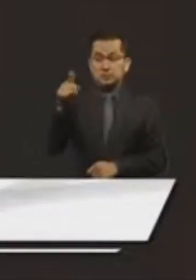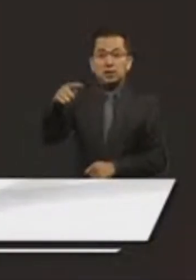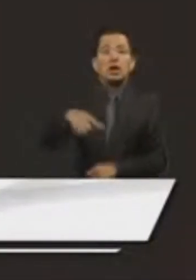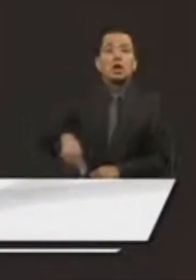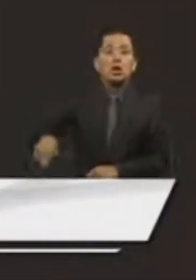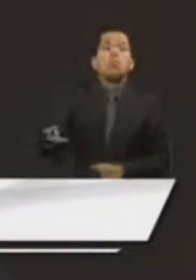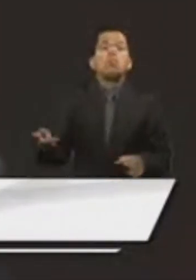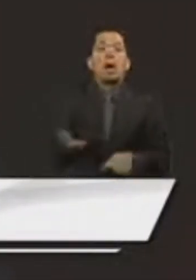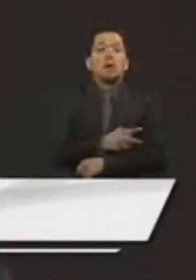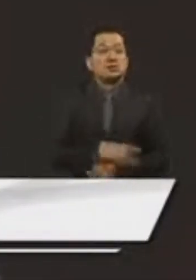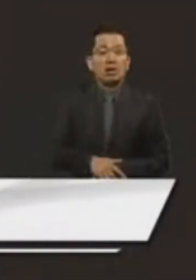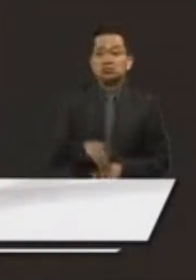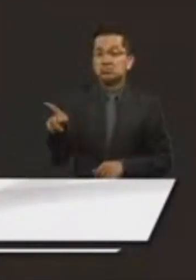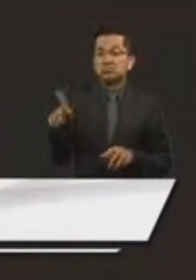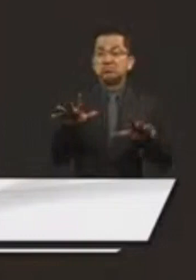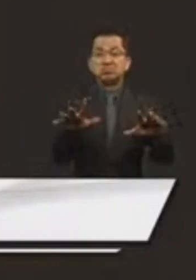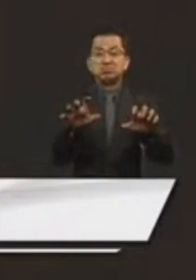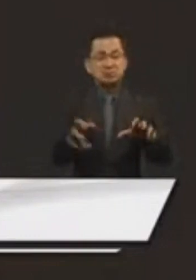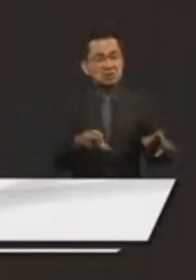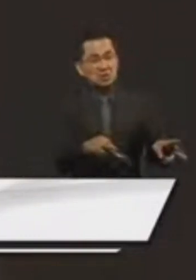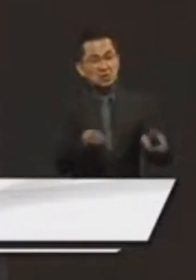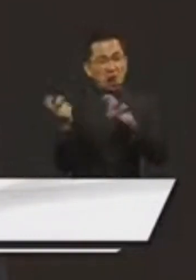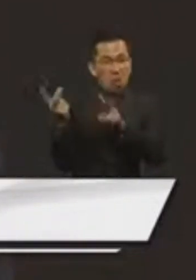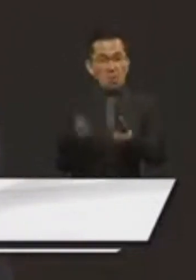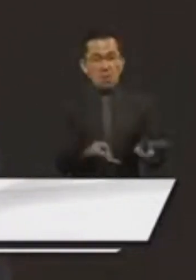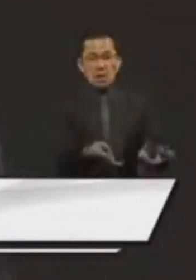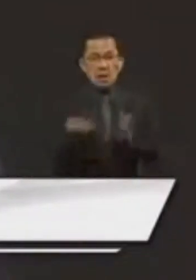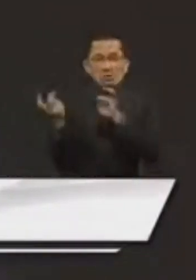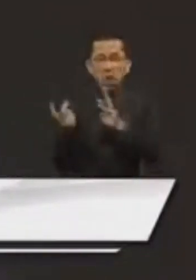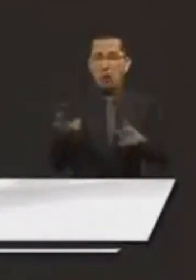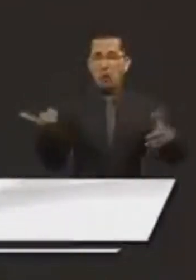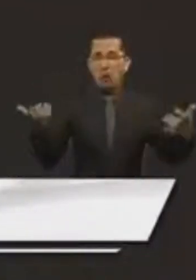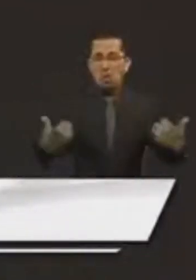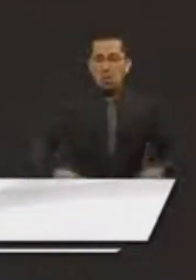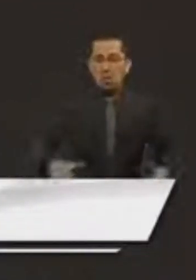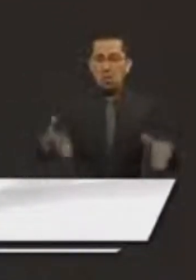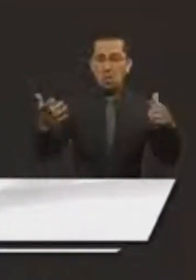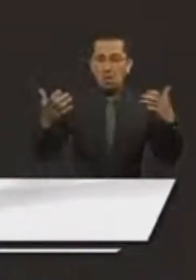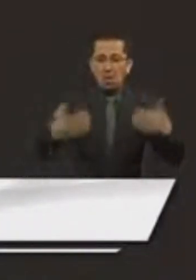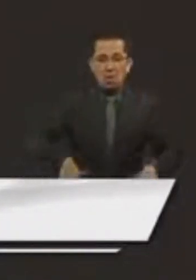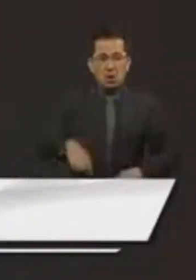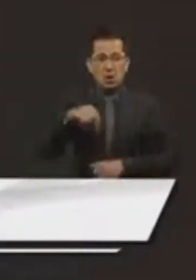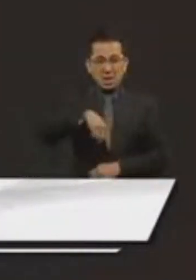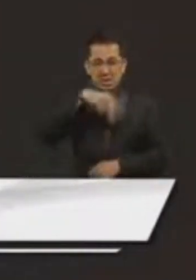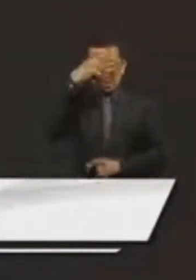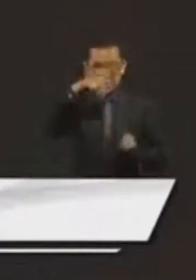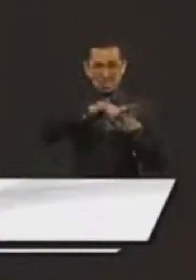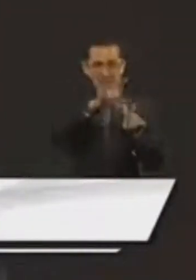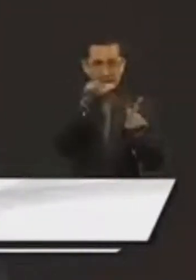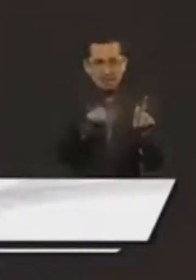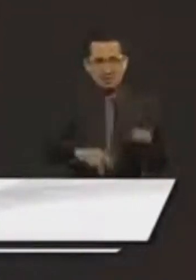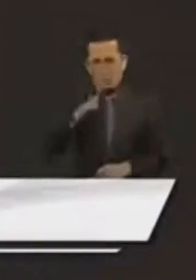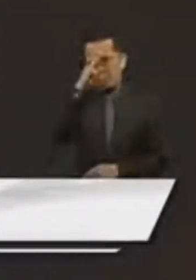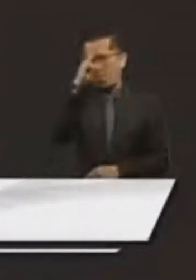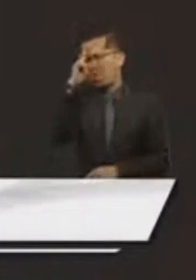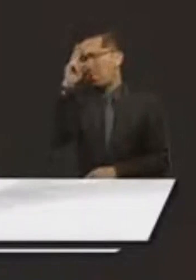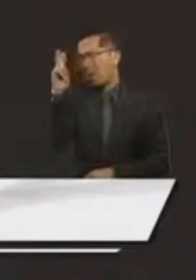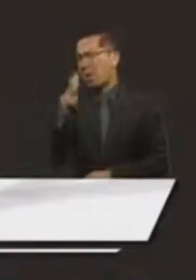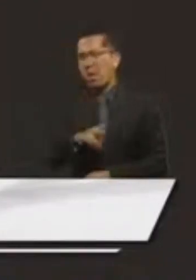saqueo, robadera. Nos dejaron un país en ruinas,